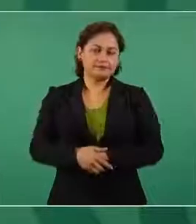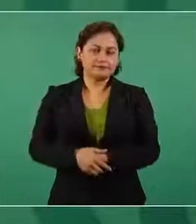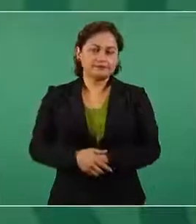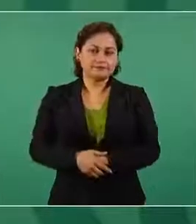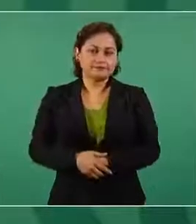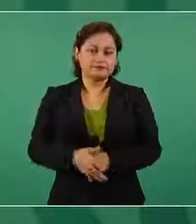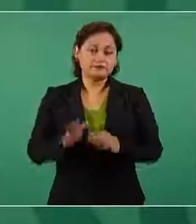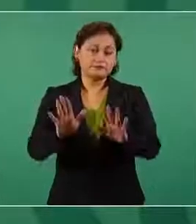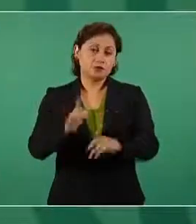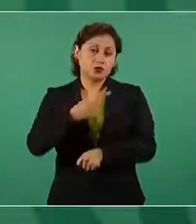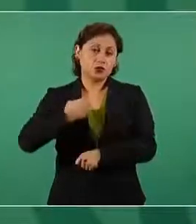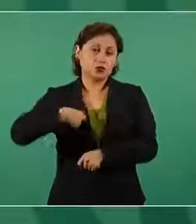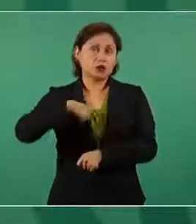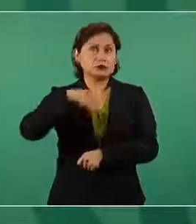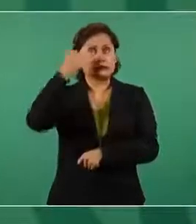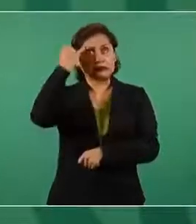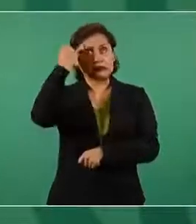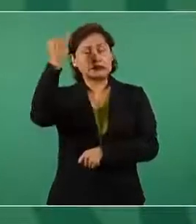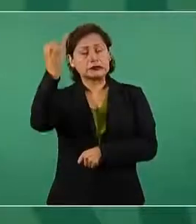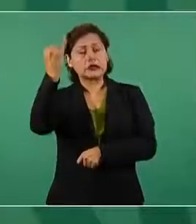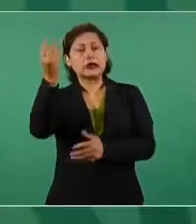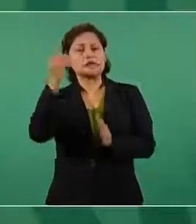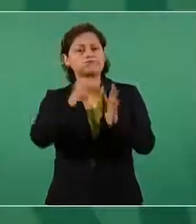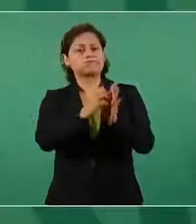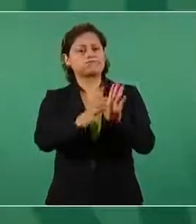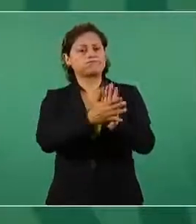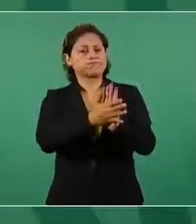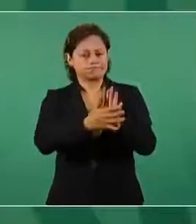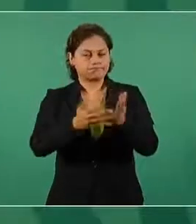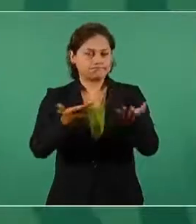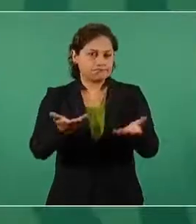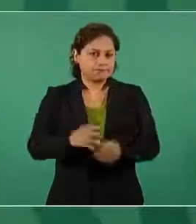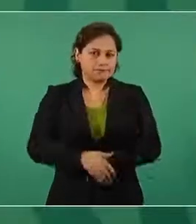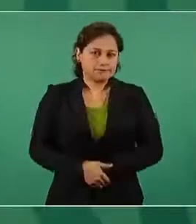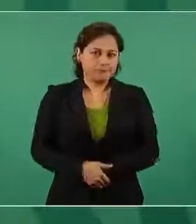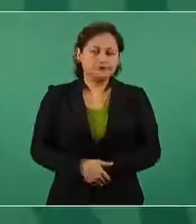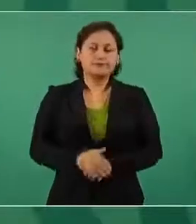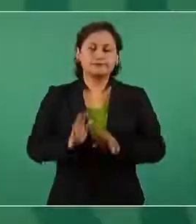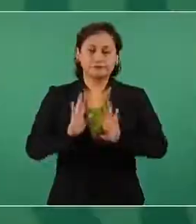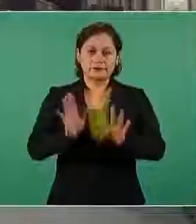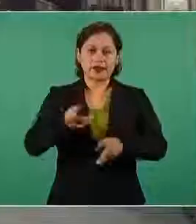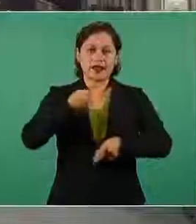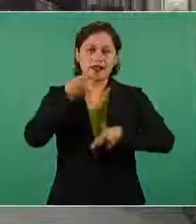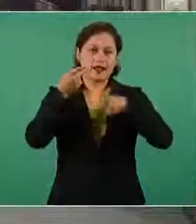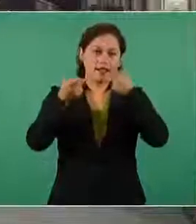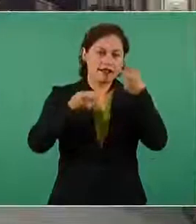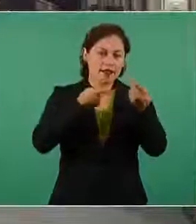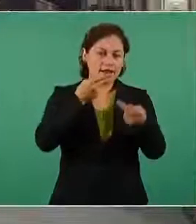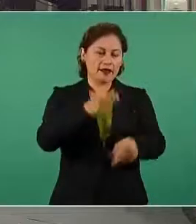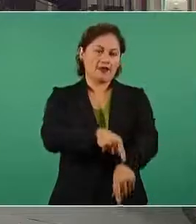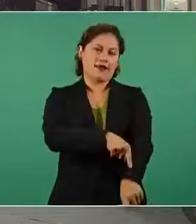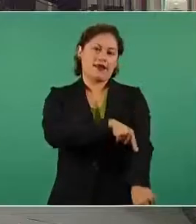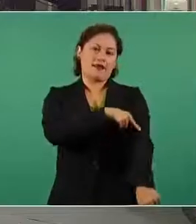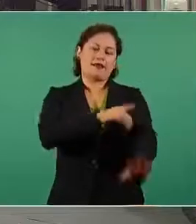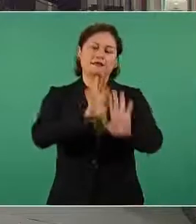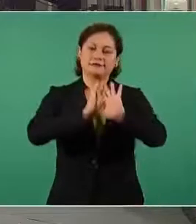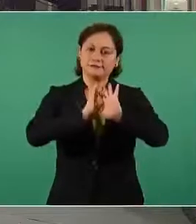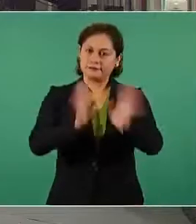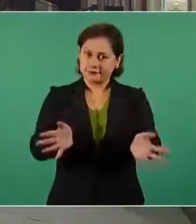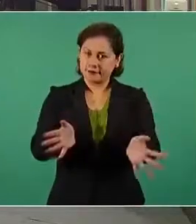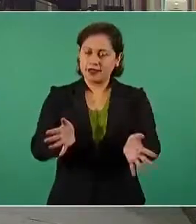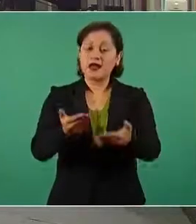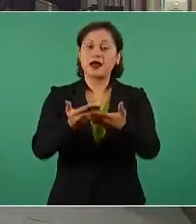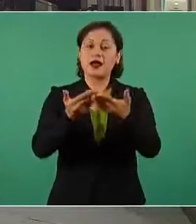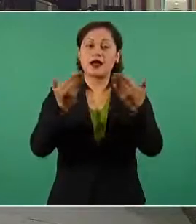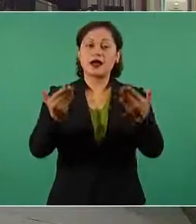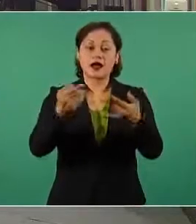Ese es nuestro planteamiento general. Bueno, ya hablamos bastante nosotros y tenemos